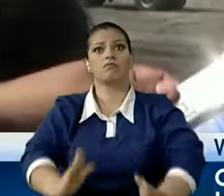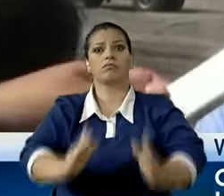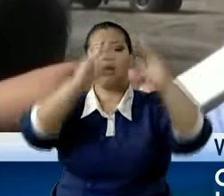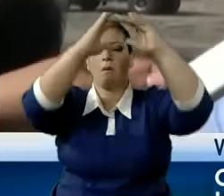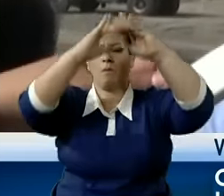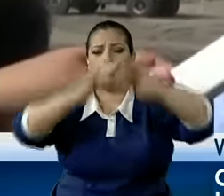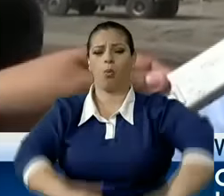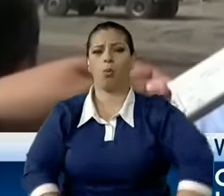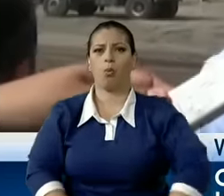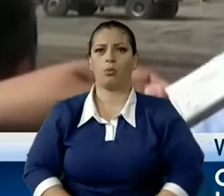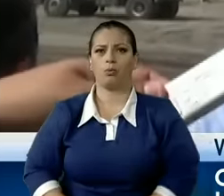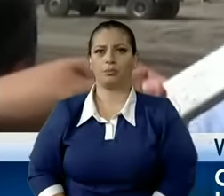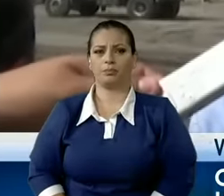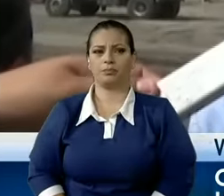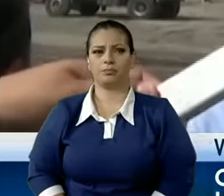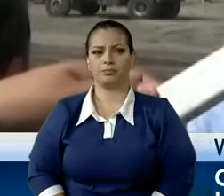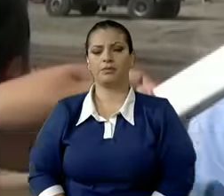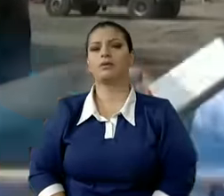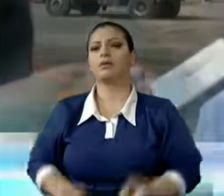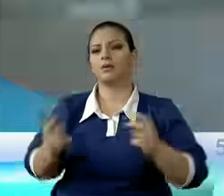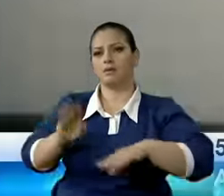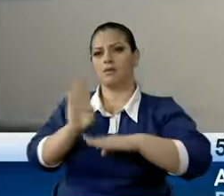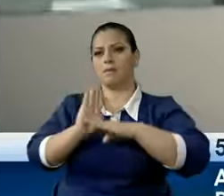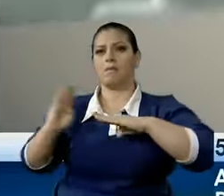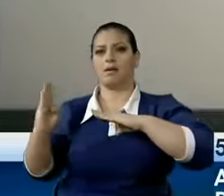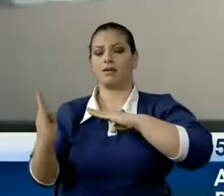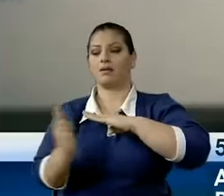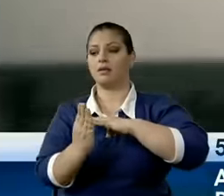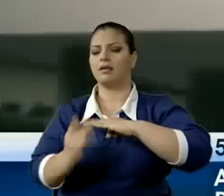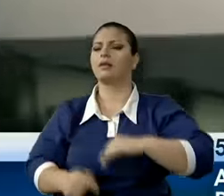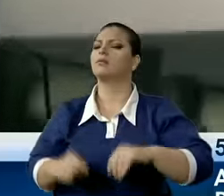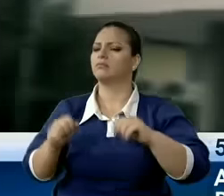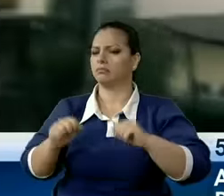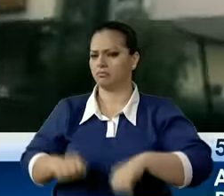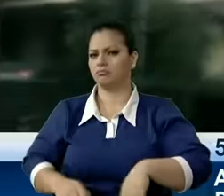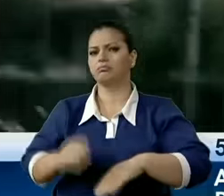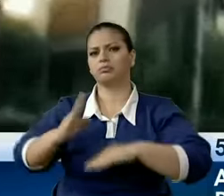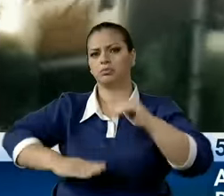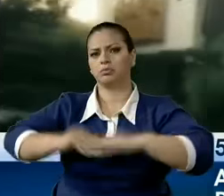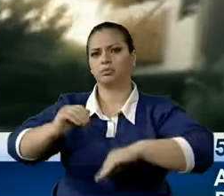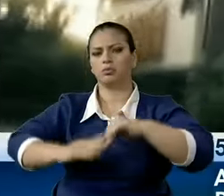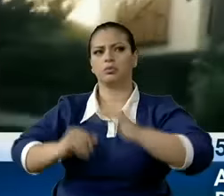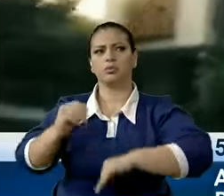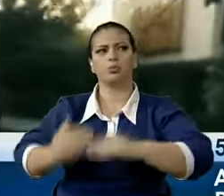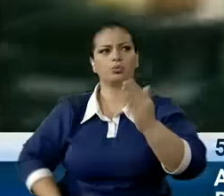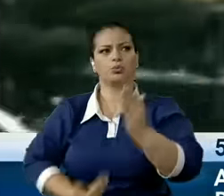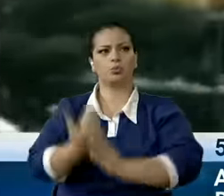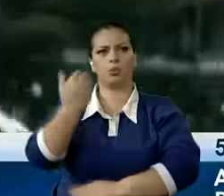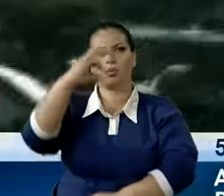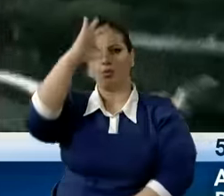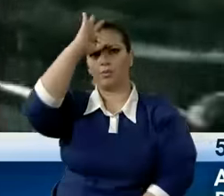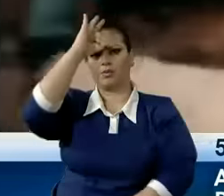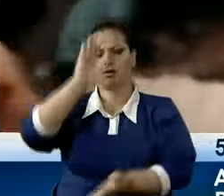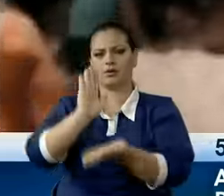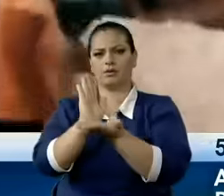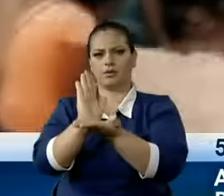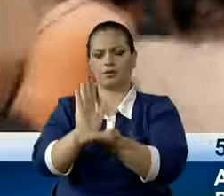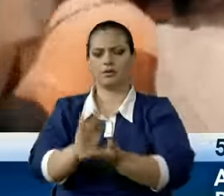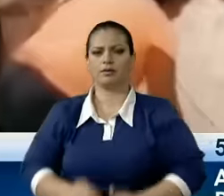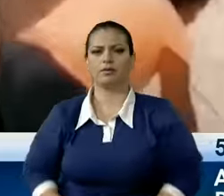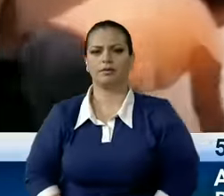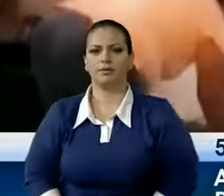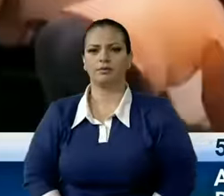estimamos también en pocos días, probablemente menos de 2 semanas, empecemos también la construcción ya de esa unidad médica. Obviamente que esto se suma